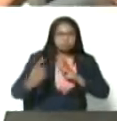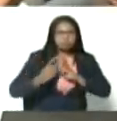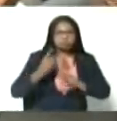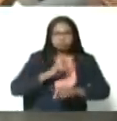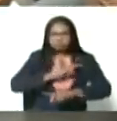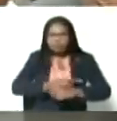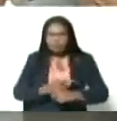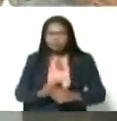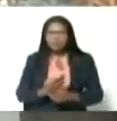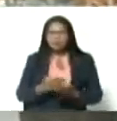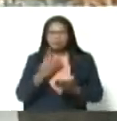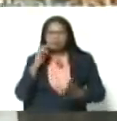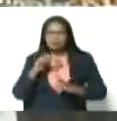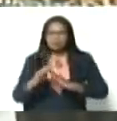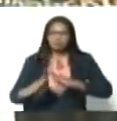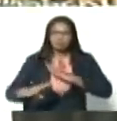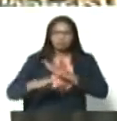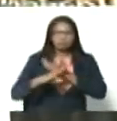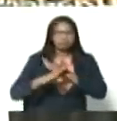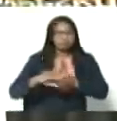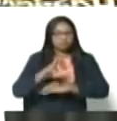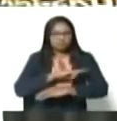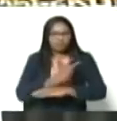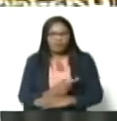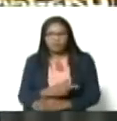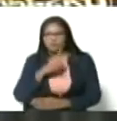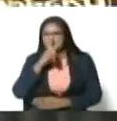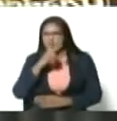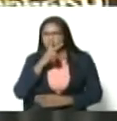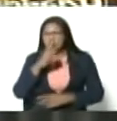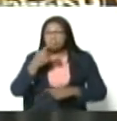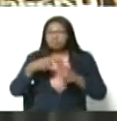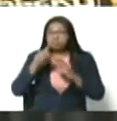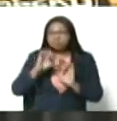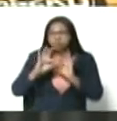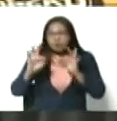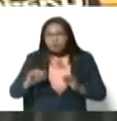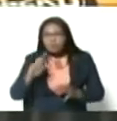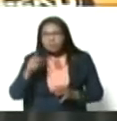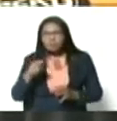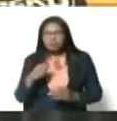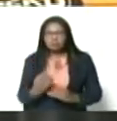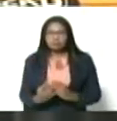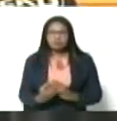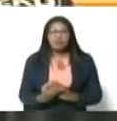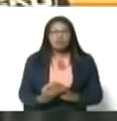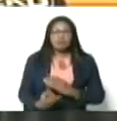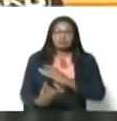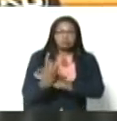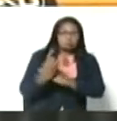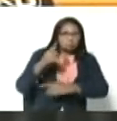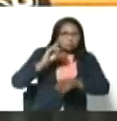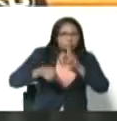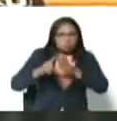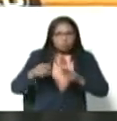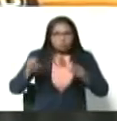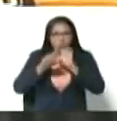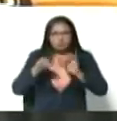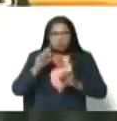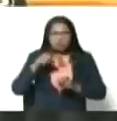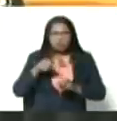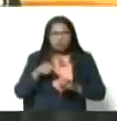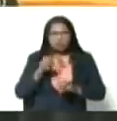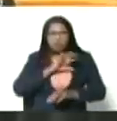nacional ante las sanciones, ante el bloqueo, pero también a través de la traición de algunas personas que nacieron en esta